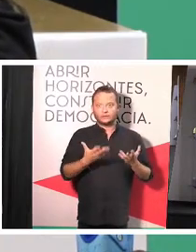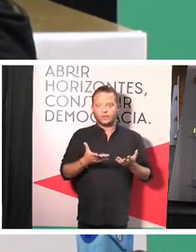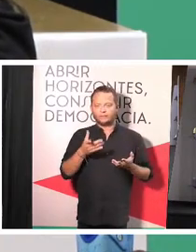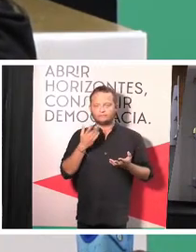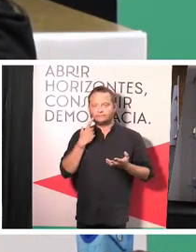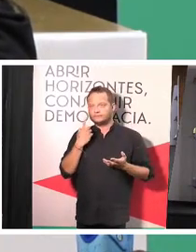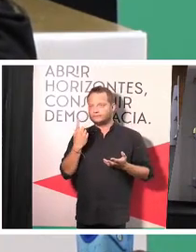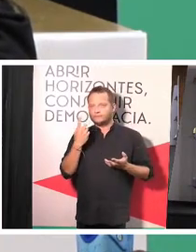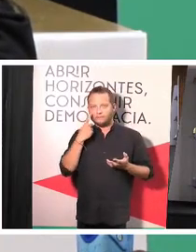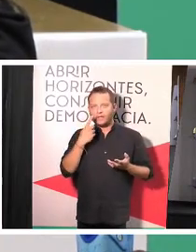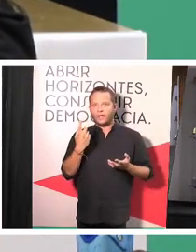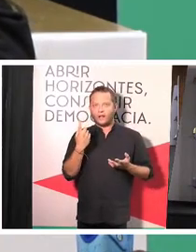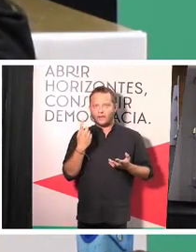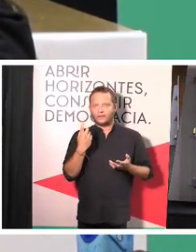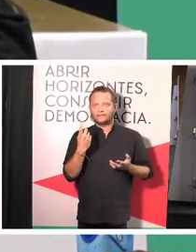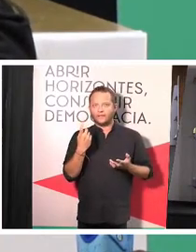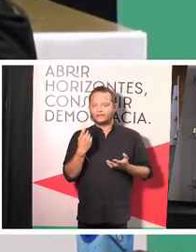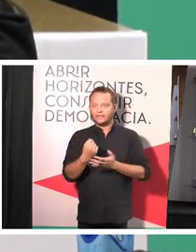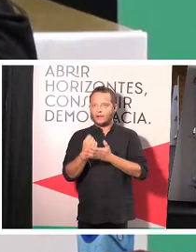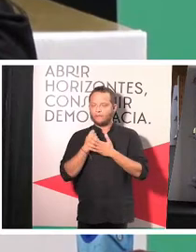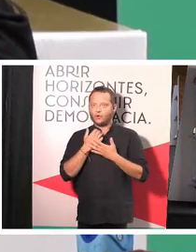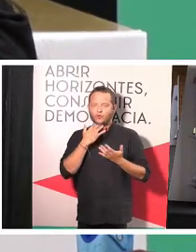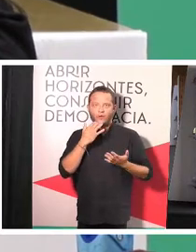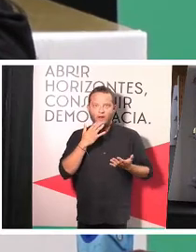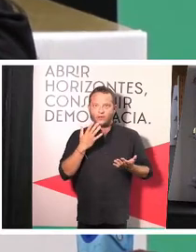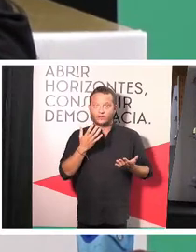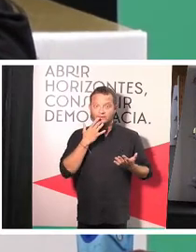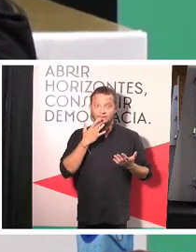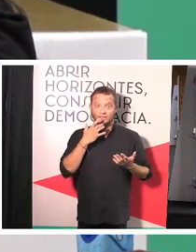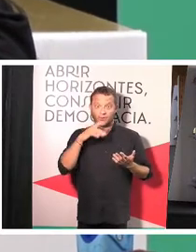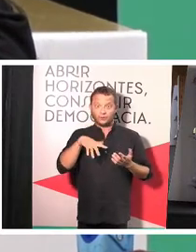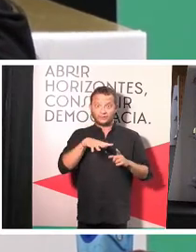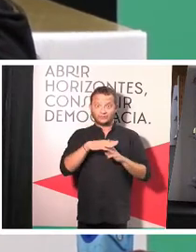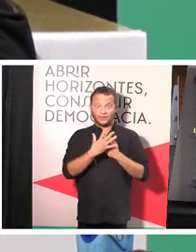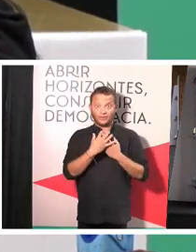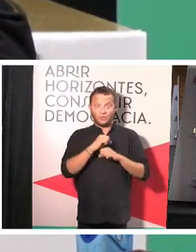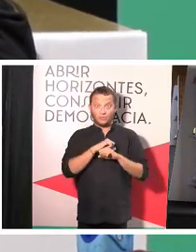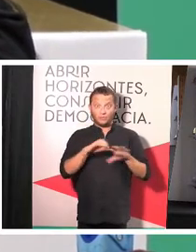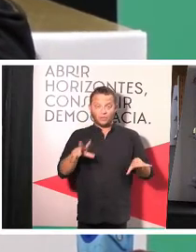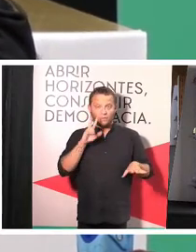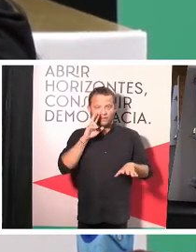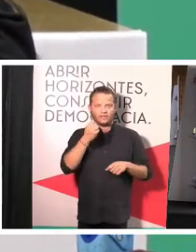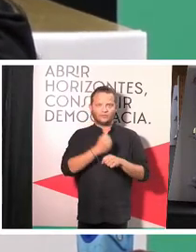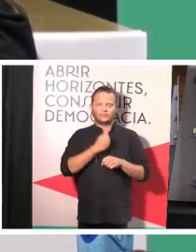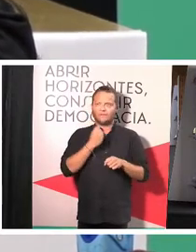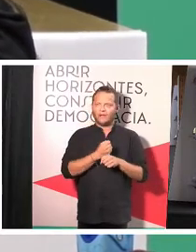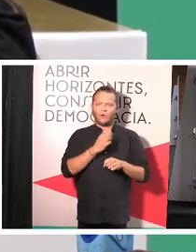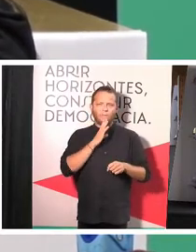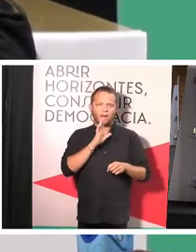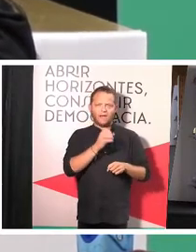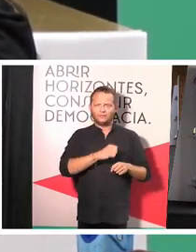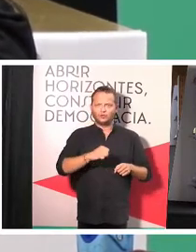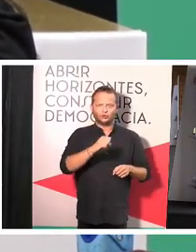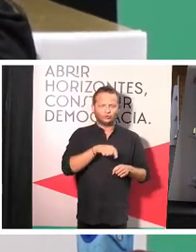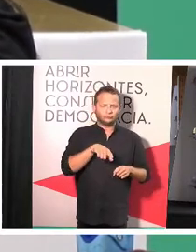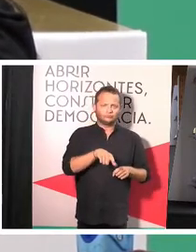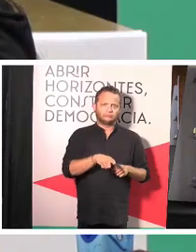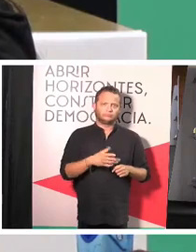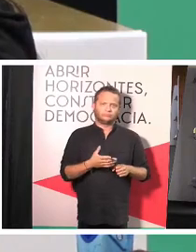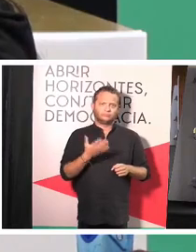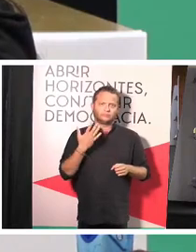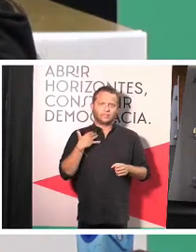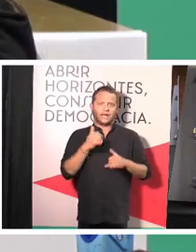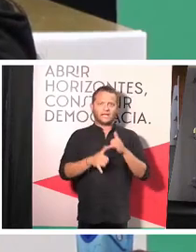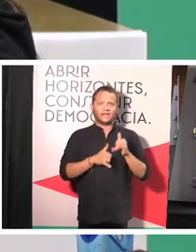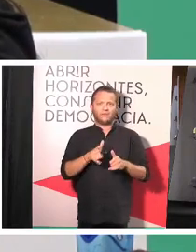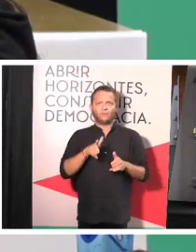que necesitan tener cierto apoyo. Cuando explota todo esto, aunque venden como un trabajo maravilloso, algo que desde Riders